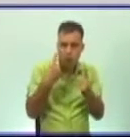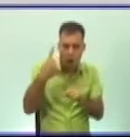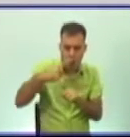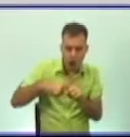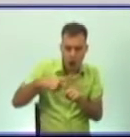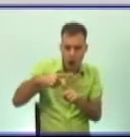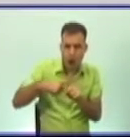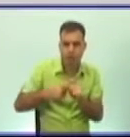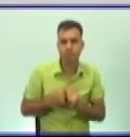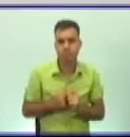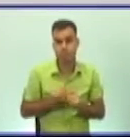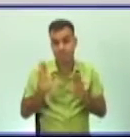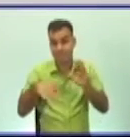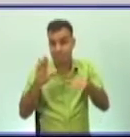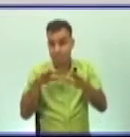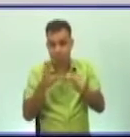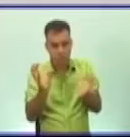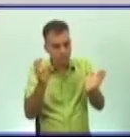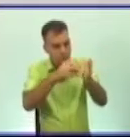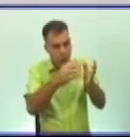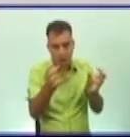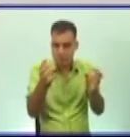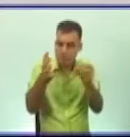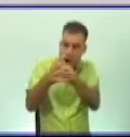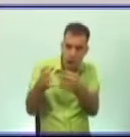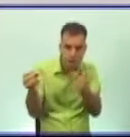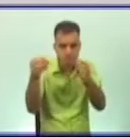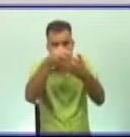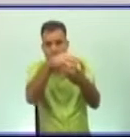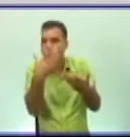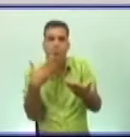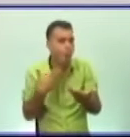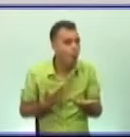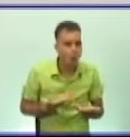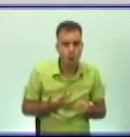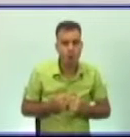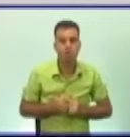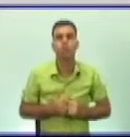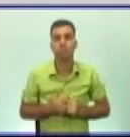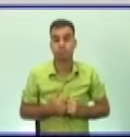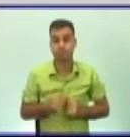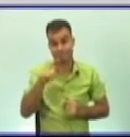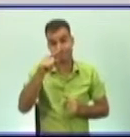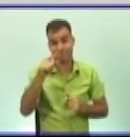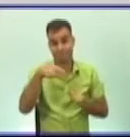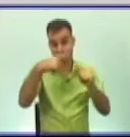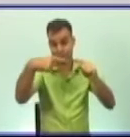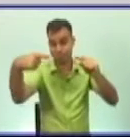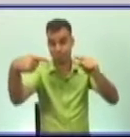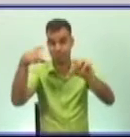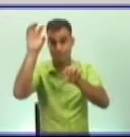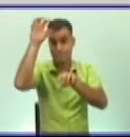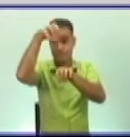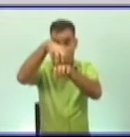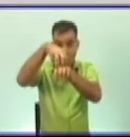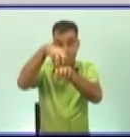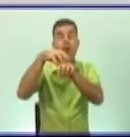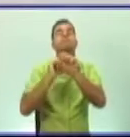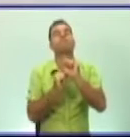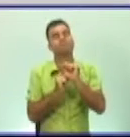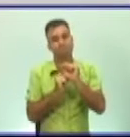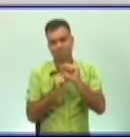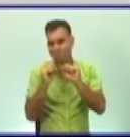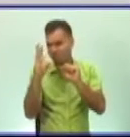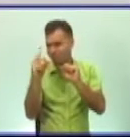está acoplado. Al estar acoplado al elemento inductivo, entonces el valor de la tensión que